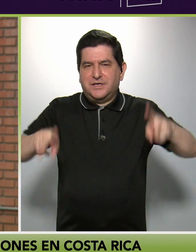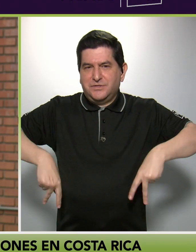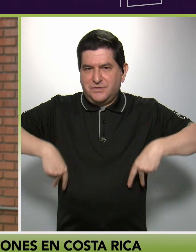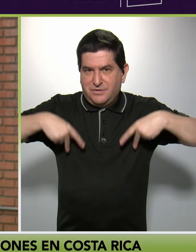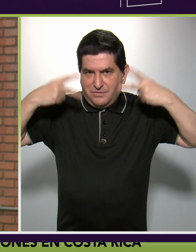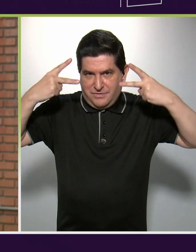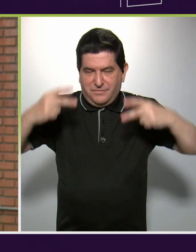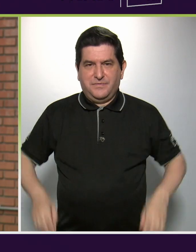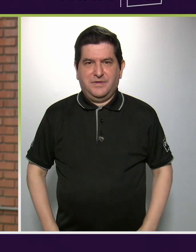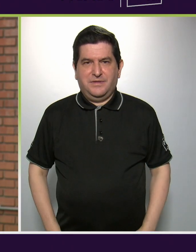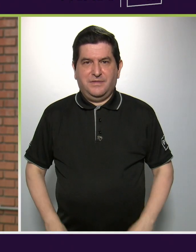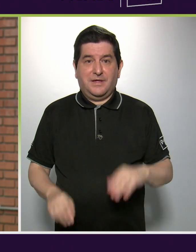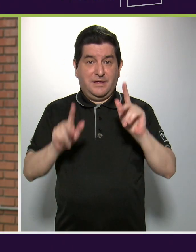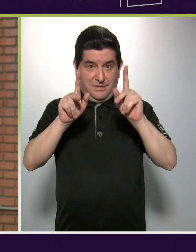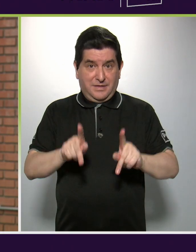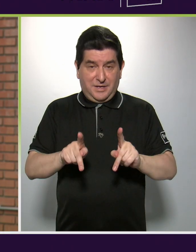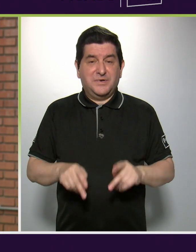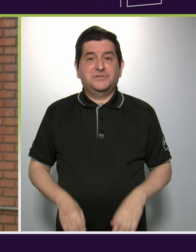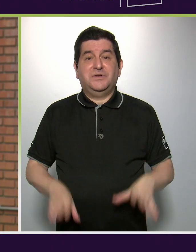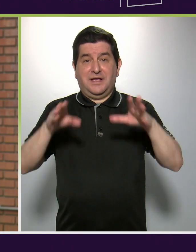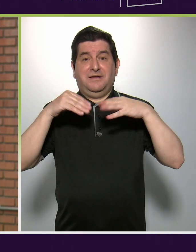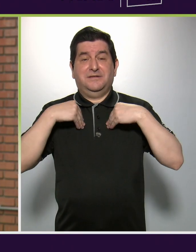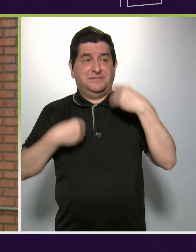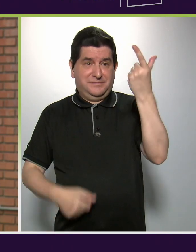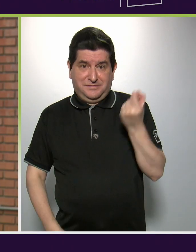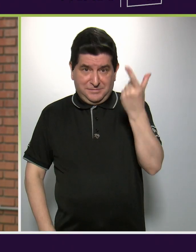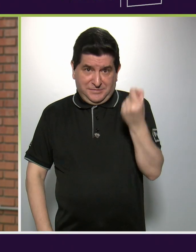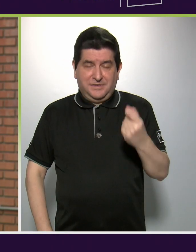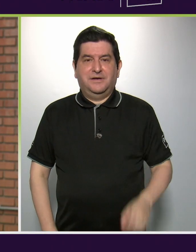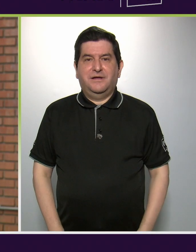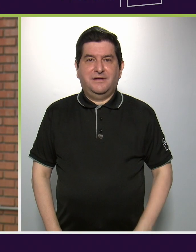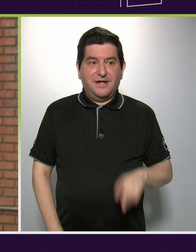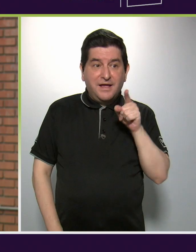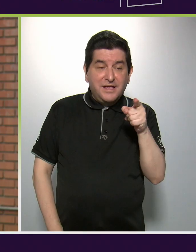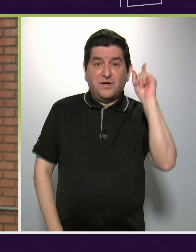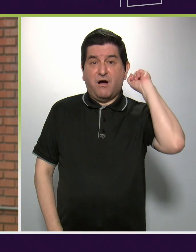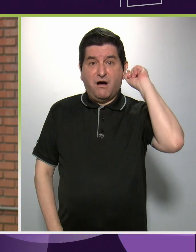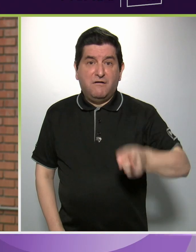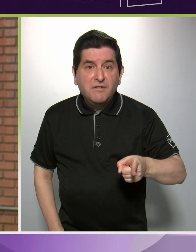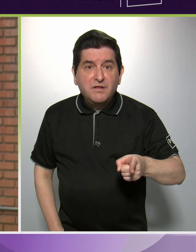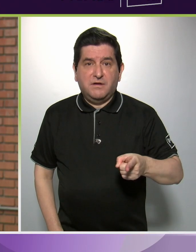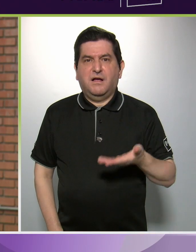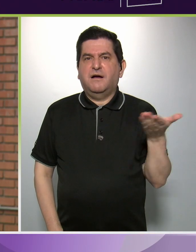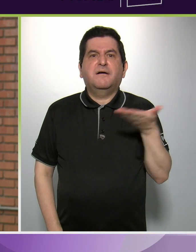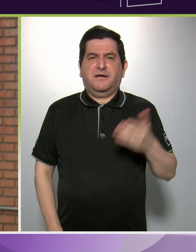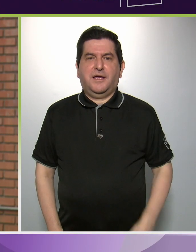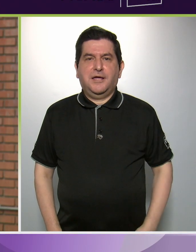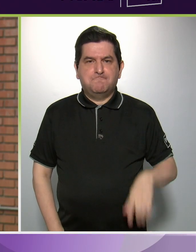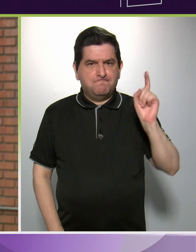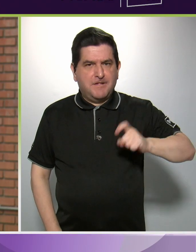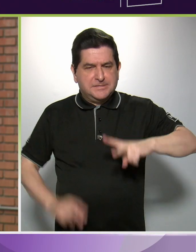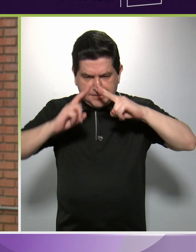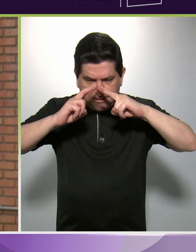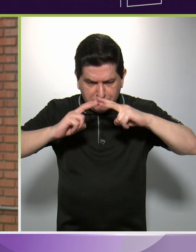vida de la persona jubilada. Entonces, eso está obligando a